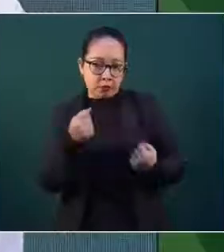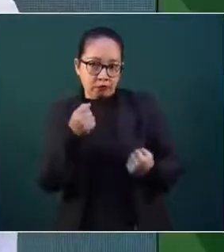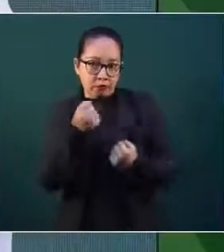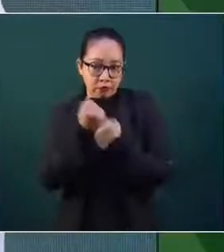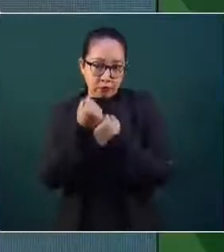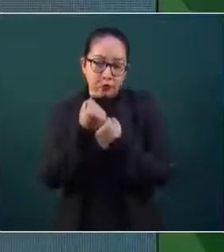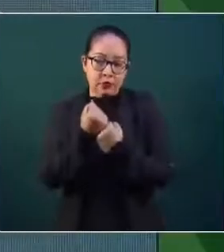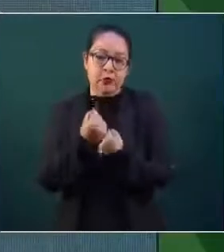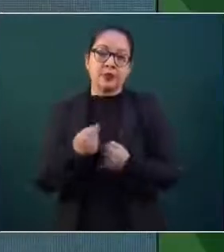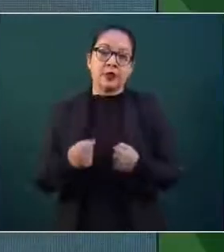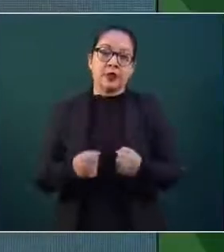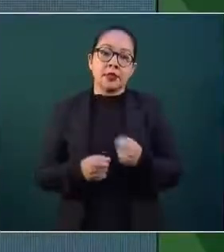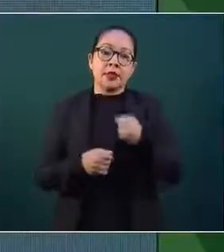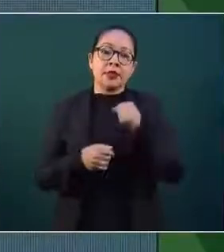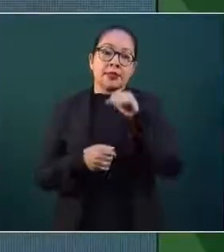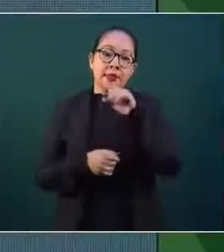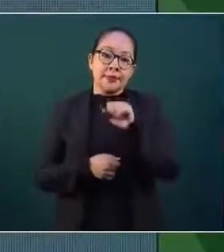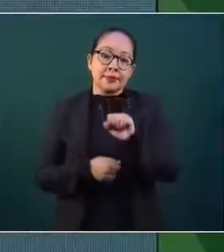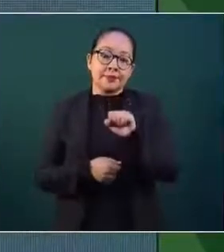la que va